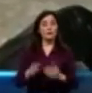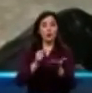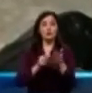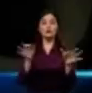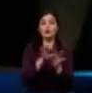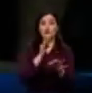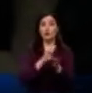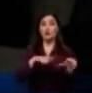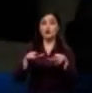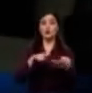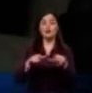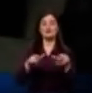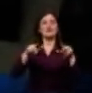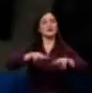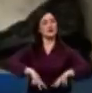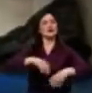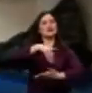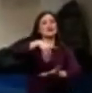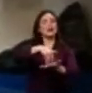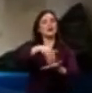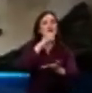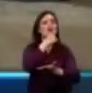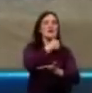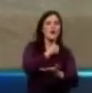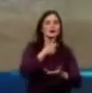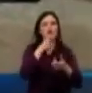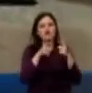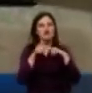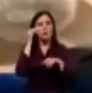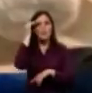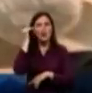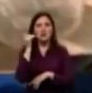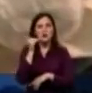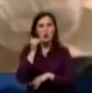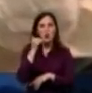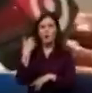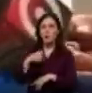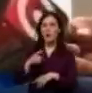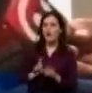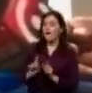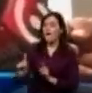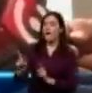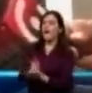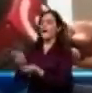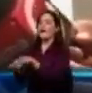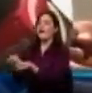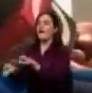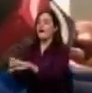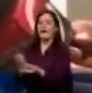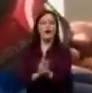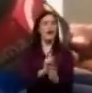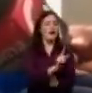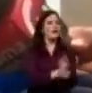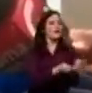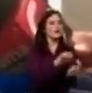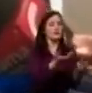solo funcionaba como almacenamiento, sino que también era un centro de distribución de donde salían menores de edad a expender el alcaloide. Aproximadamente tenemos 50.000 dosis